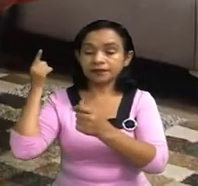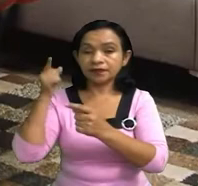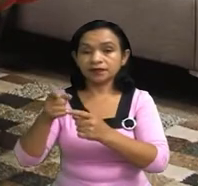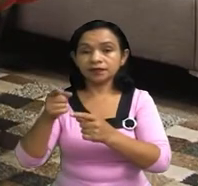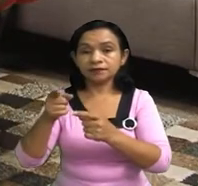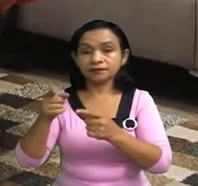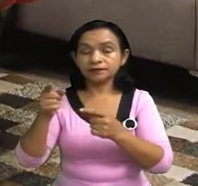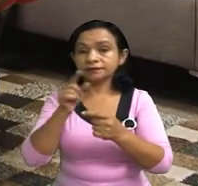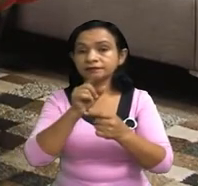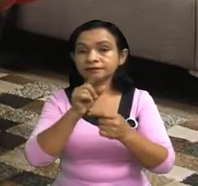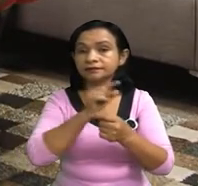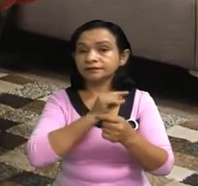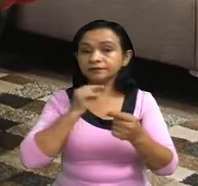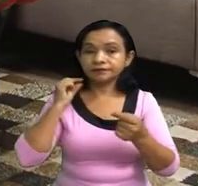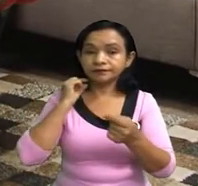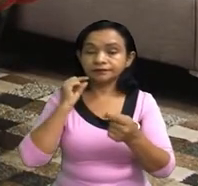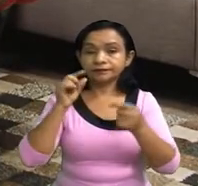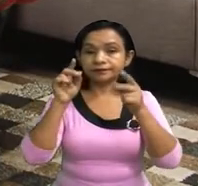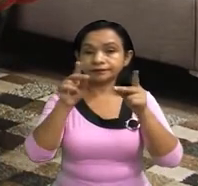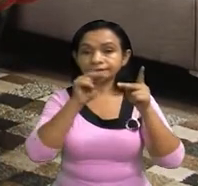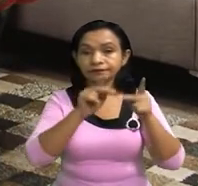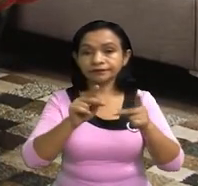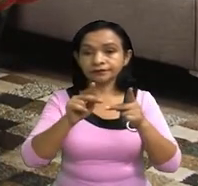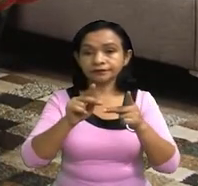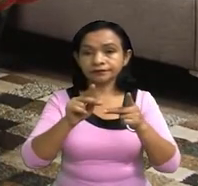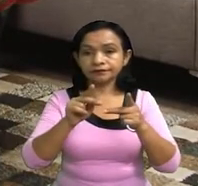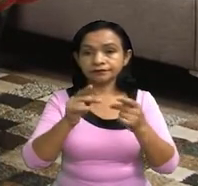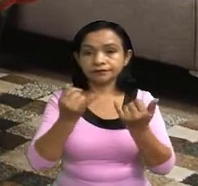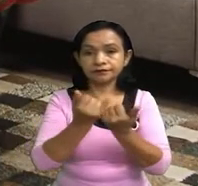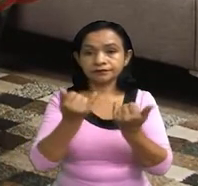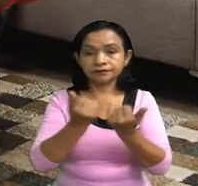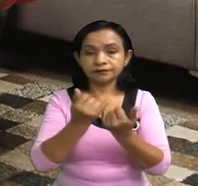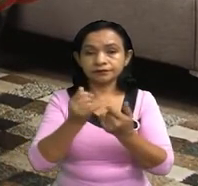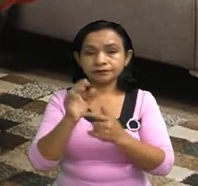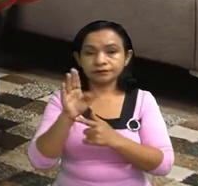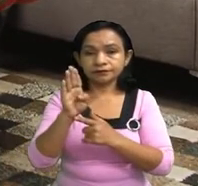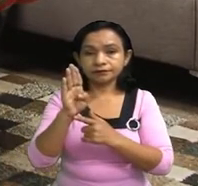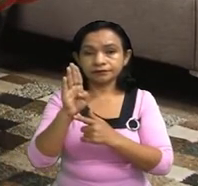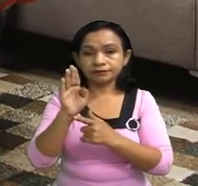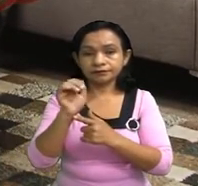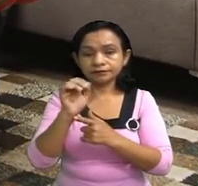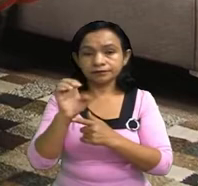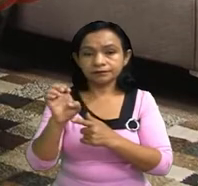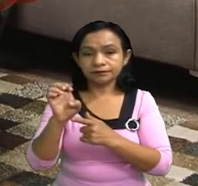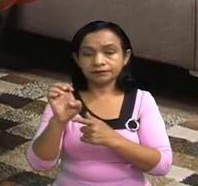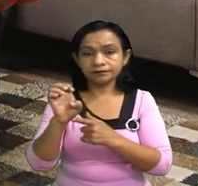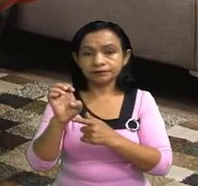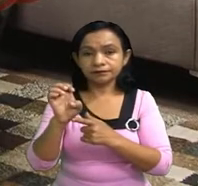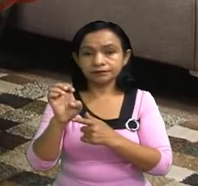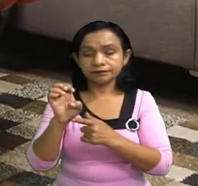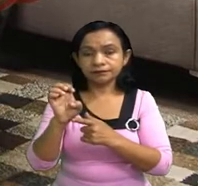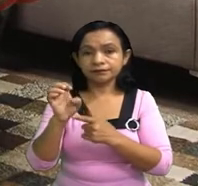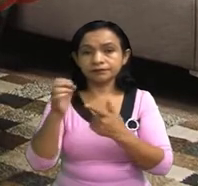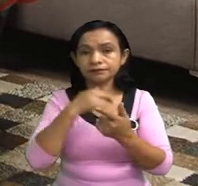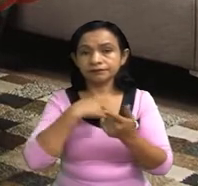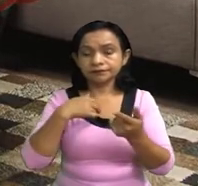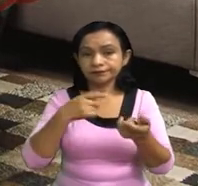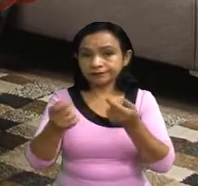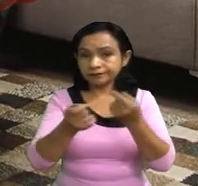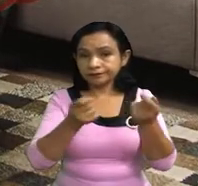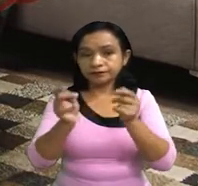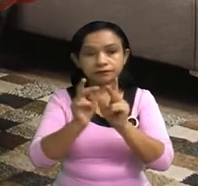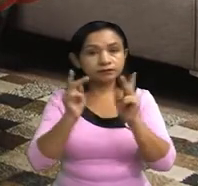esos curas y esos jerarcas, como el que se fue de apellido Báez, hayan utilizado al pueblo, manipulado su